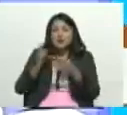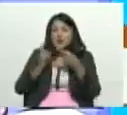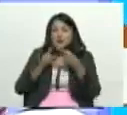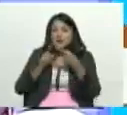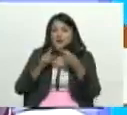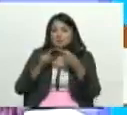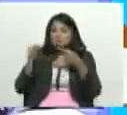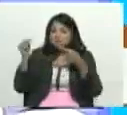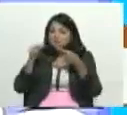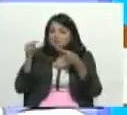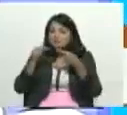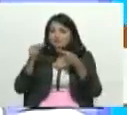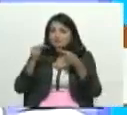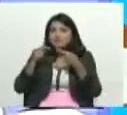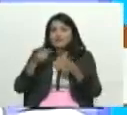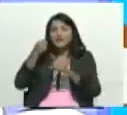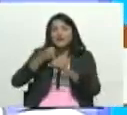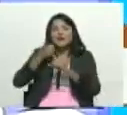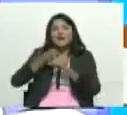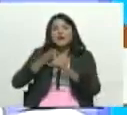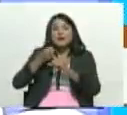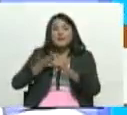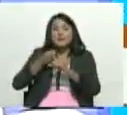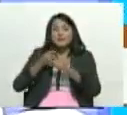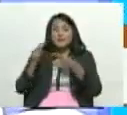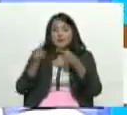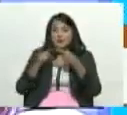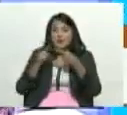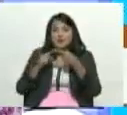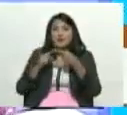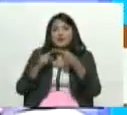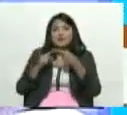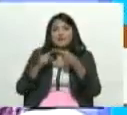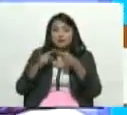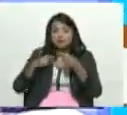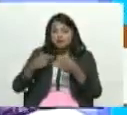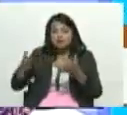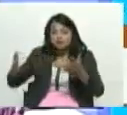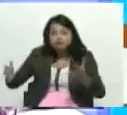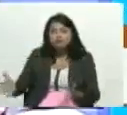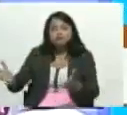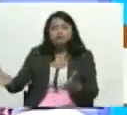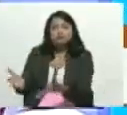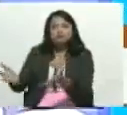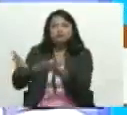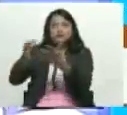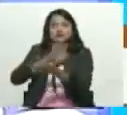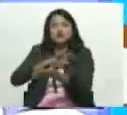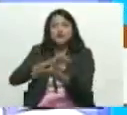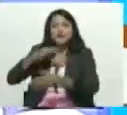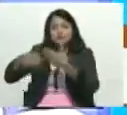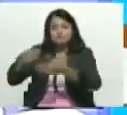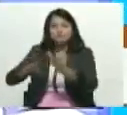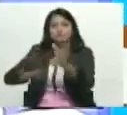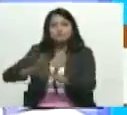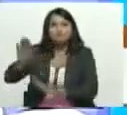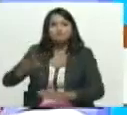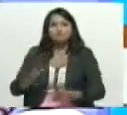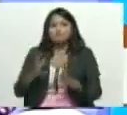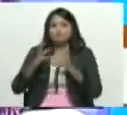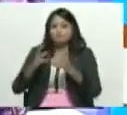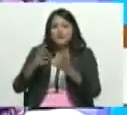el hecho de que la lucha es lo que nos empuja como sociedad hacia adelante el deseo de millones